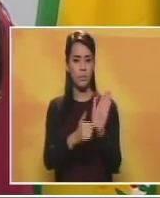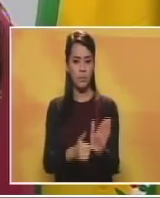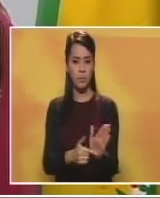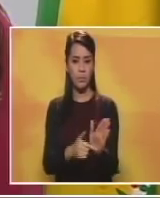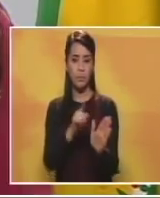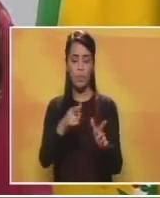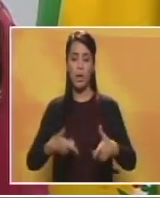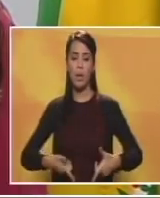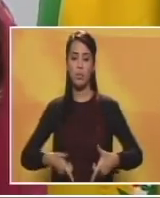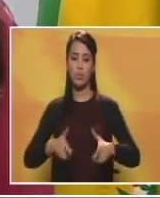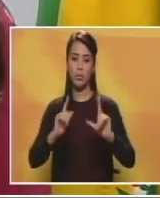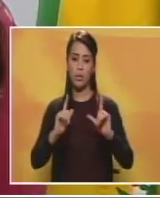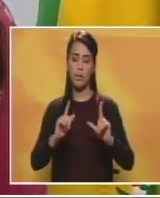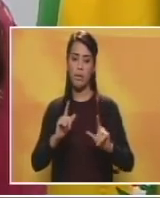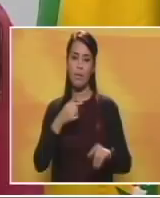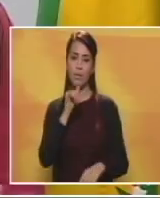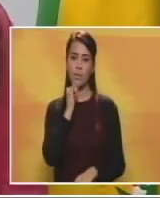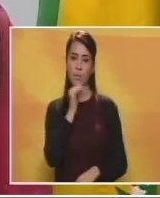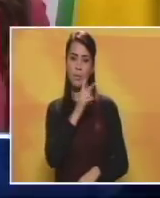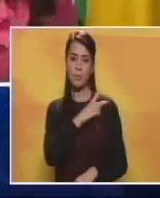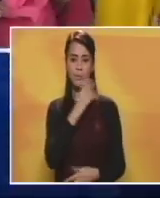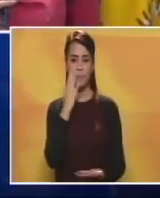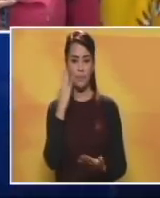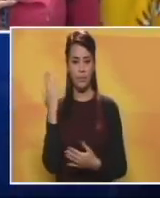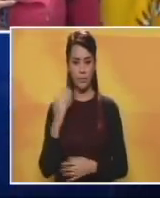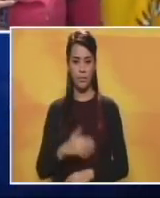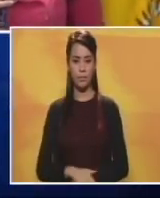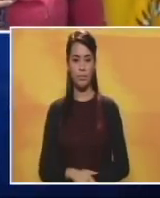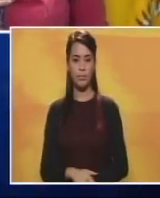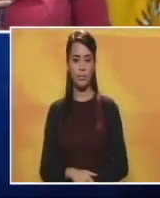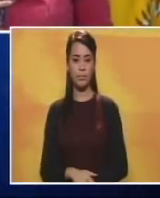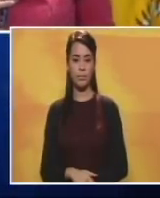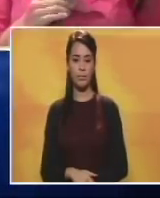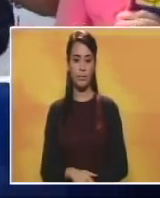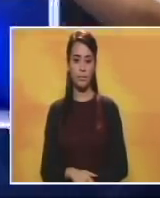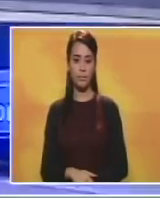ante las autoridades correspondientes. Con esta información retornamos al contacto de los estudios.